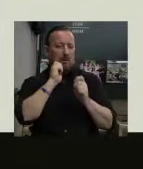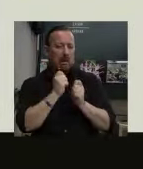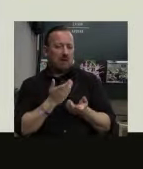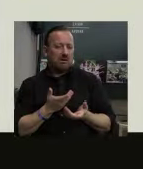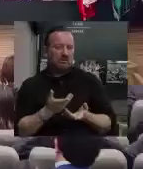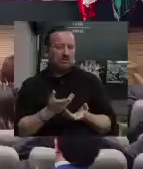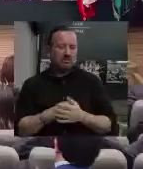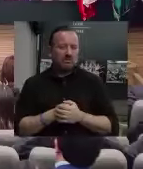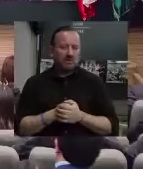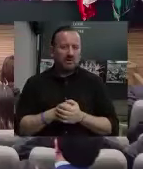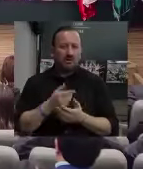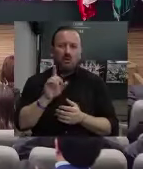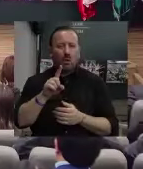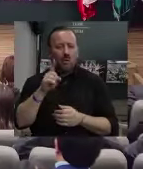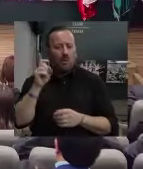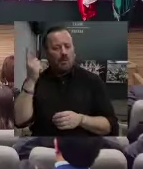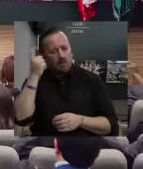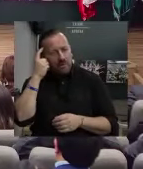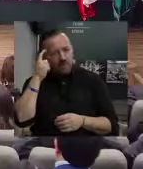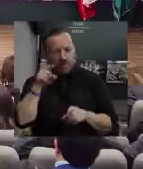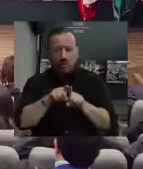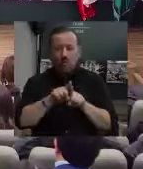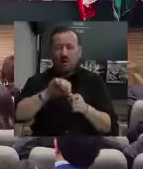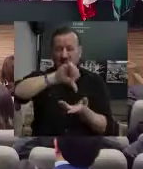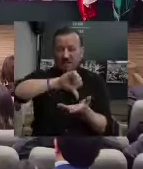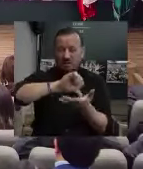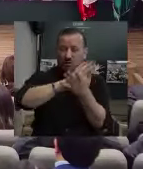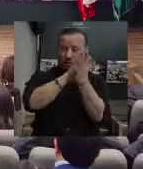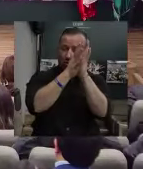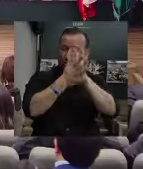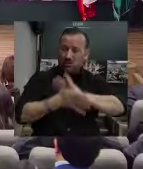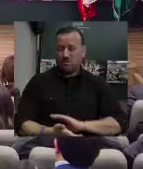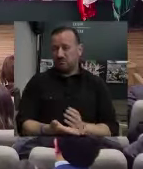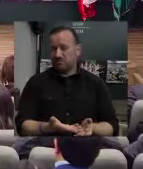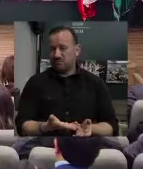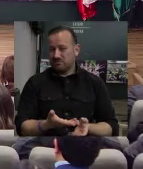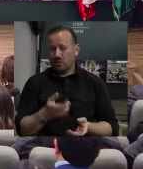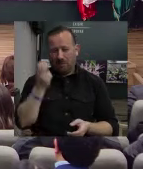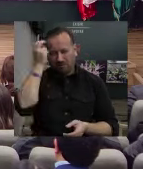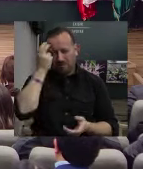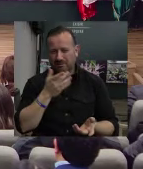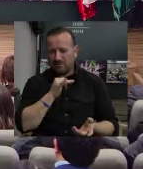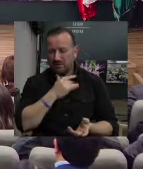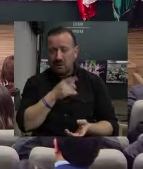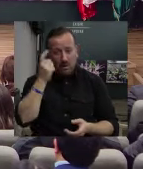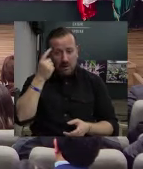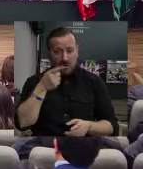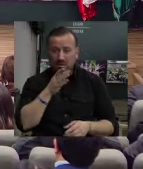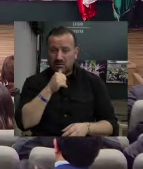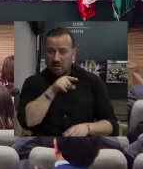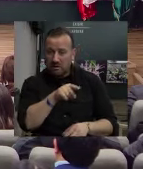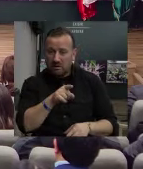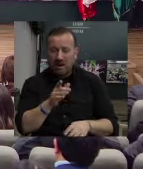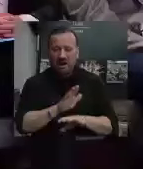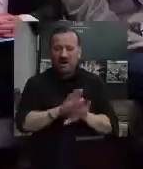peligroso cuando cree que él es el epicentro de todo lo demás Cuando cree que sin él nada va a